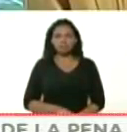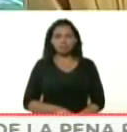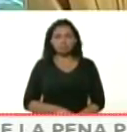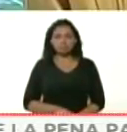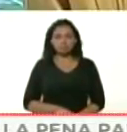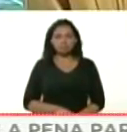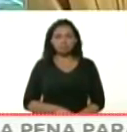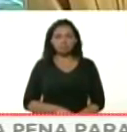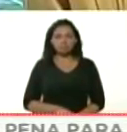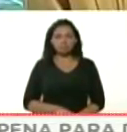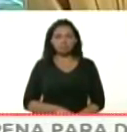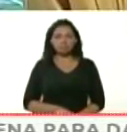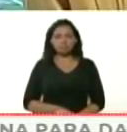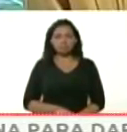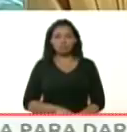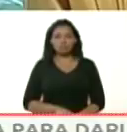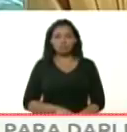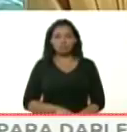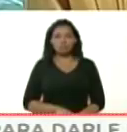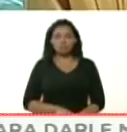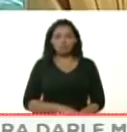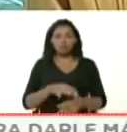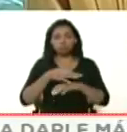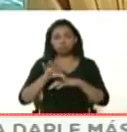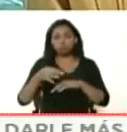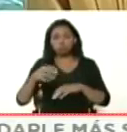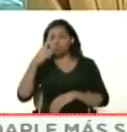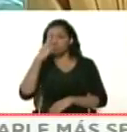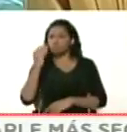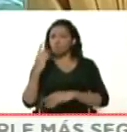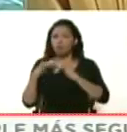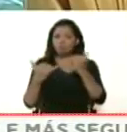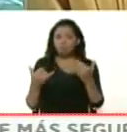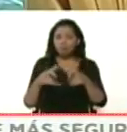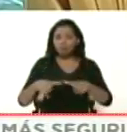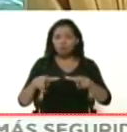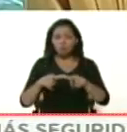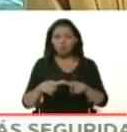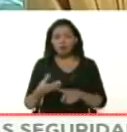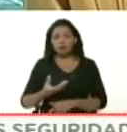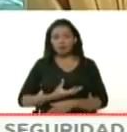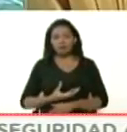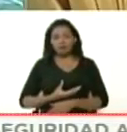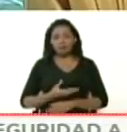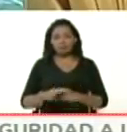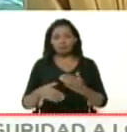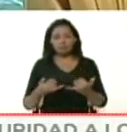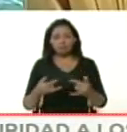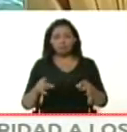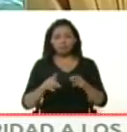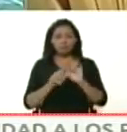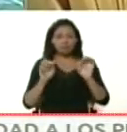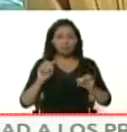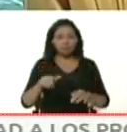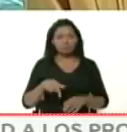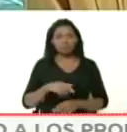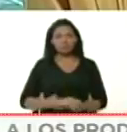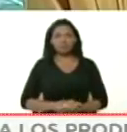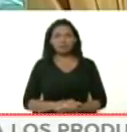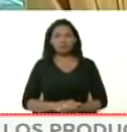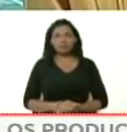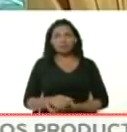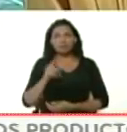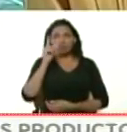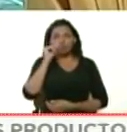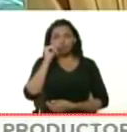de Tucutunemo, municipio Zamora. Allá está el alcalde Rodulfo Pérez